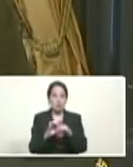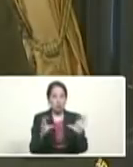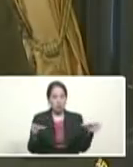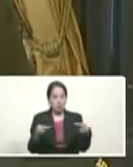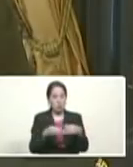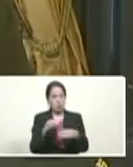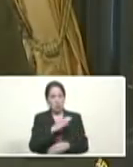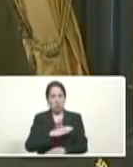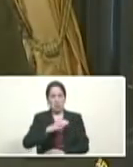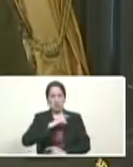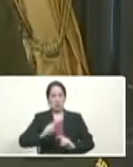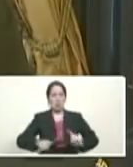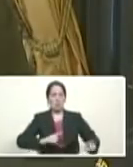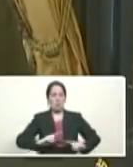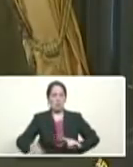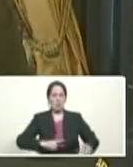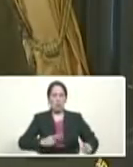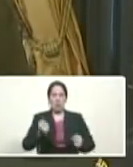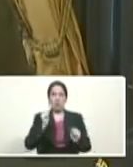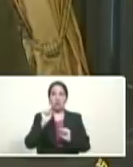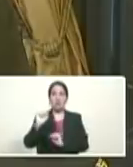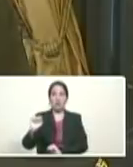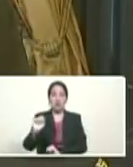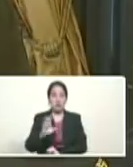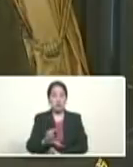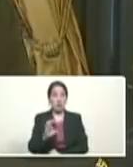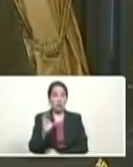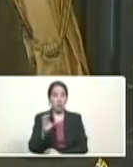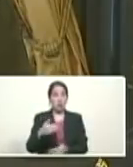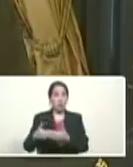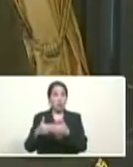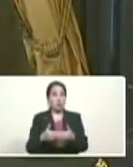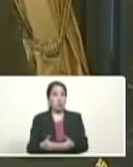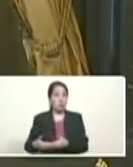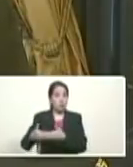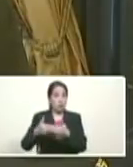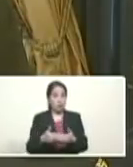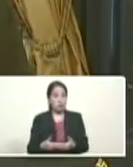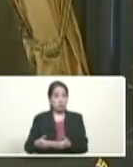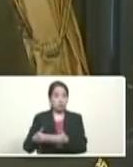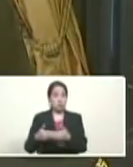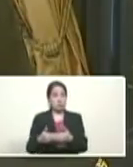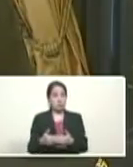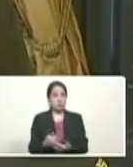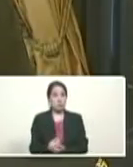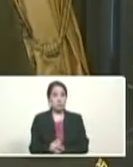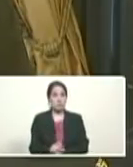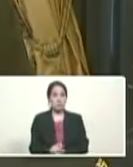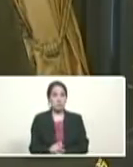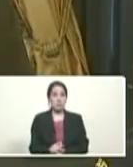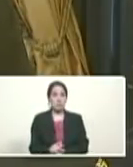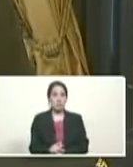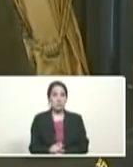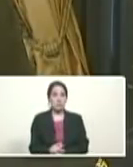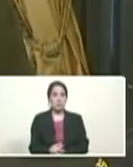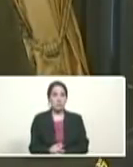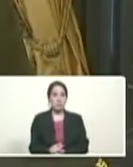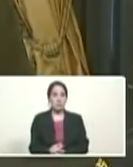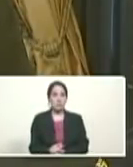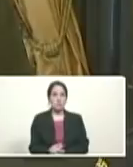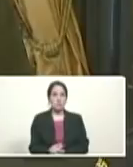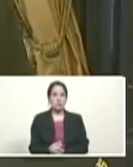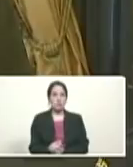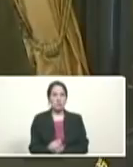bajo el mando del departamento de defensa de los eeuu el pentágono su misión es el uso de